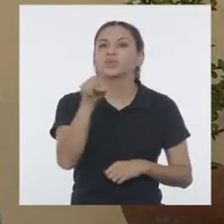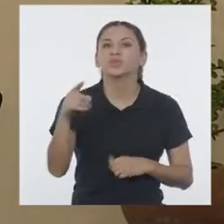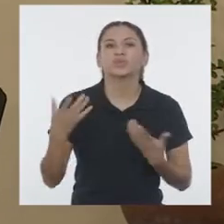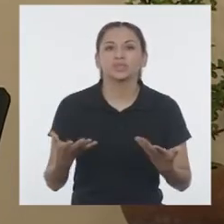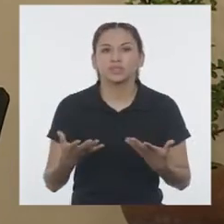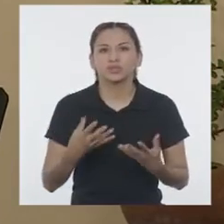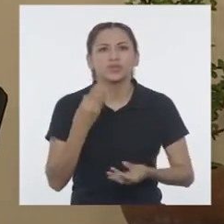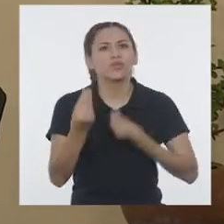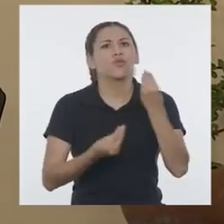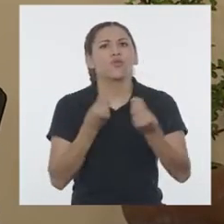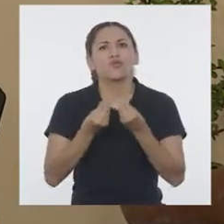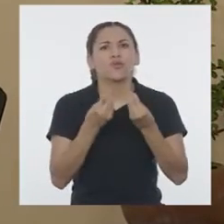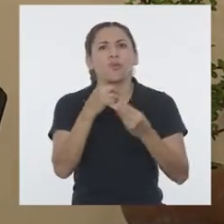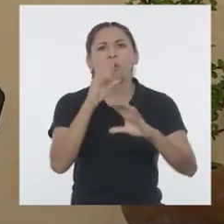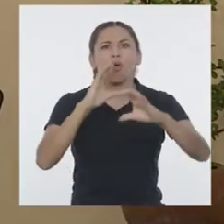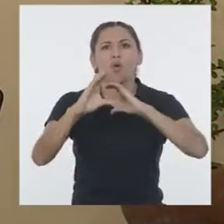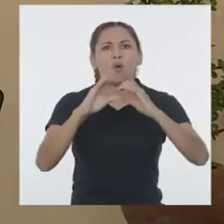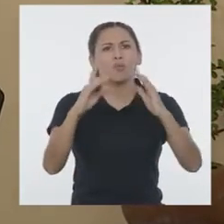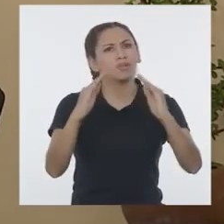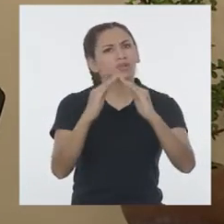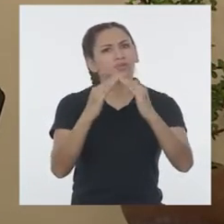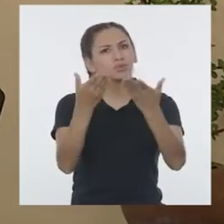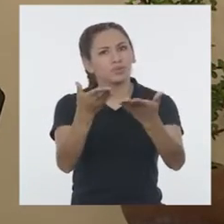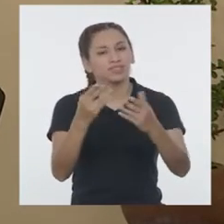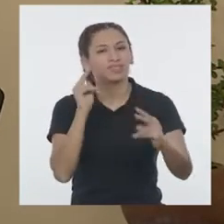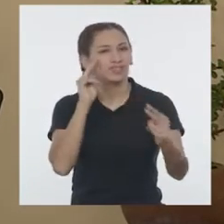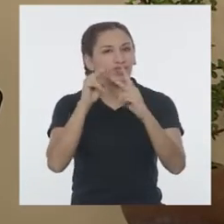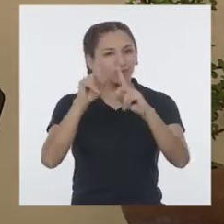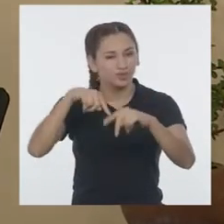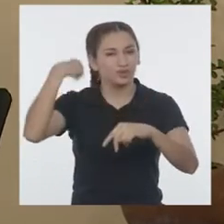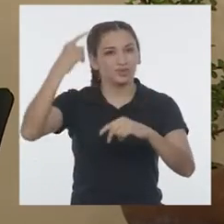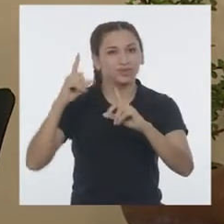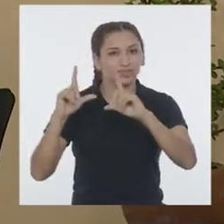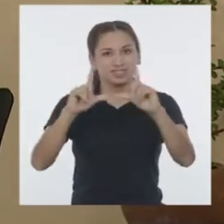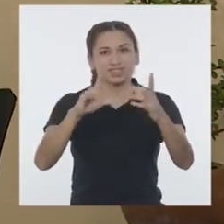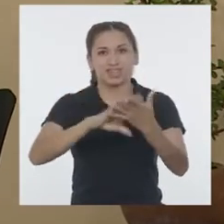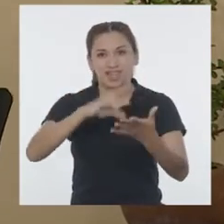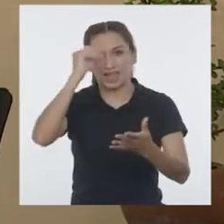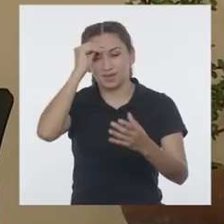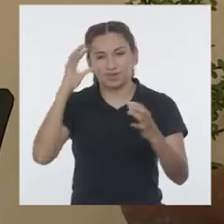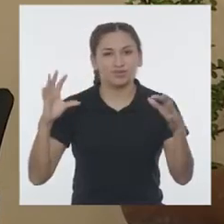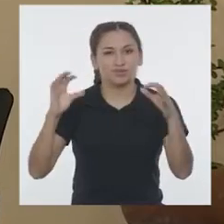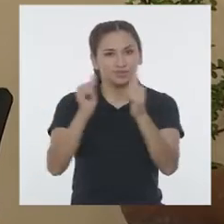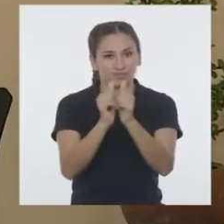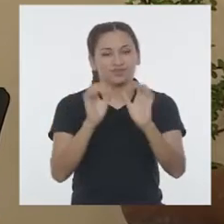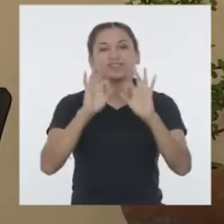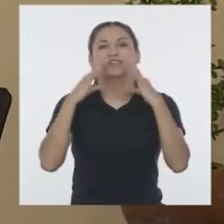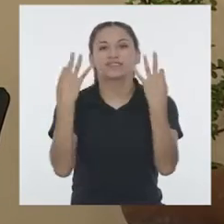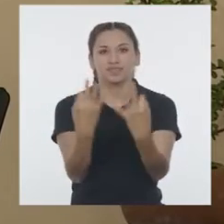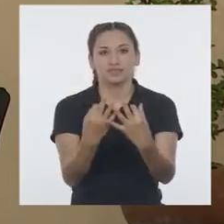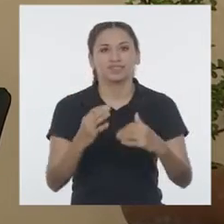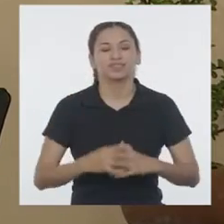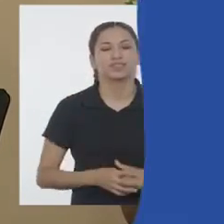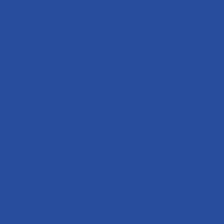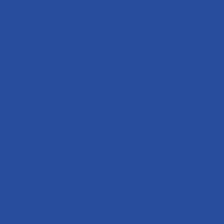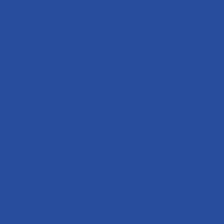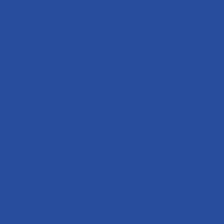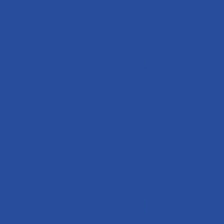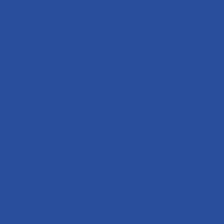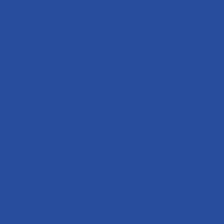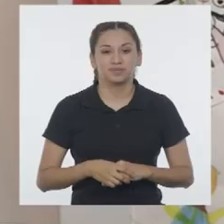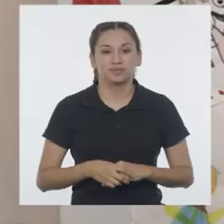¿Y ustedes cómo lo han conversado en casa? Nos vemos en otro segmento de Aprendamos con las Familias.